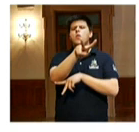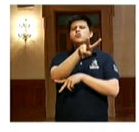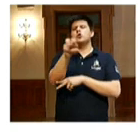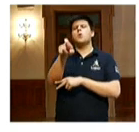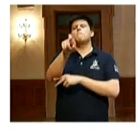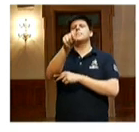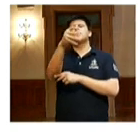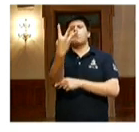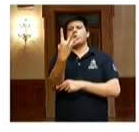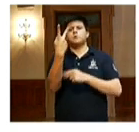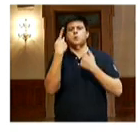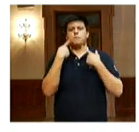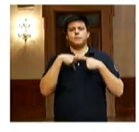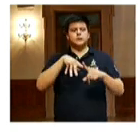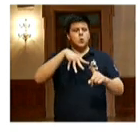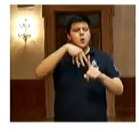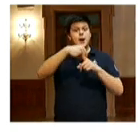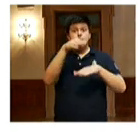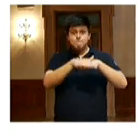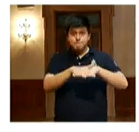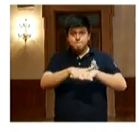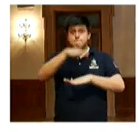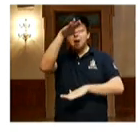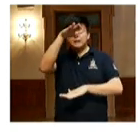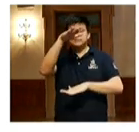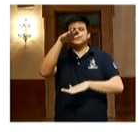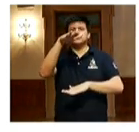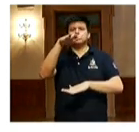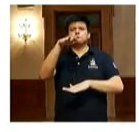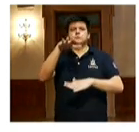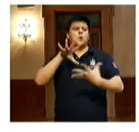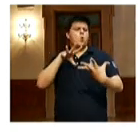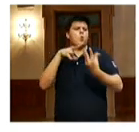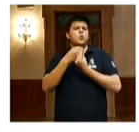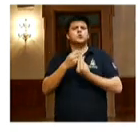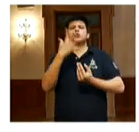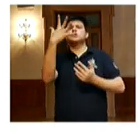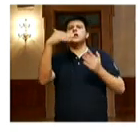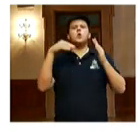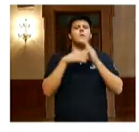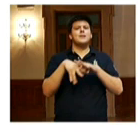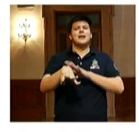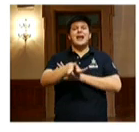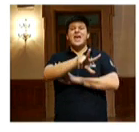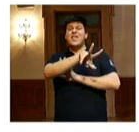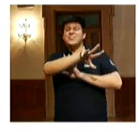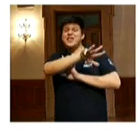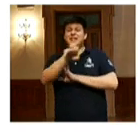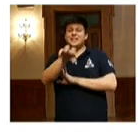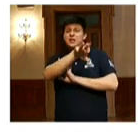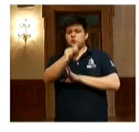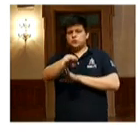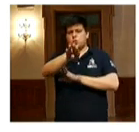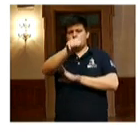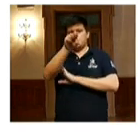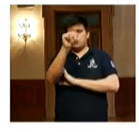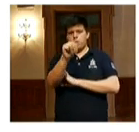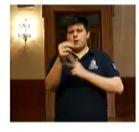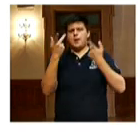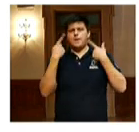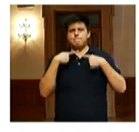224 casos más para dar un total de 5 mil 399 casos